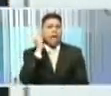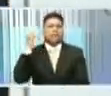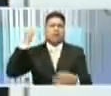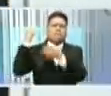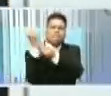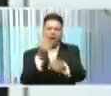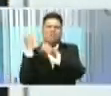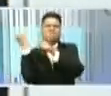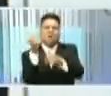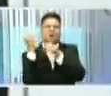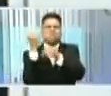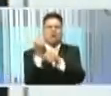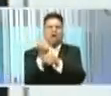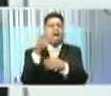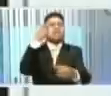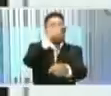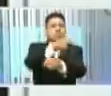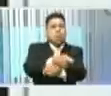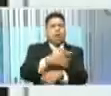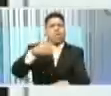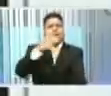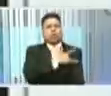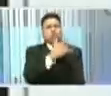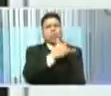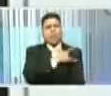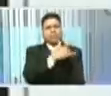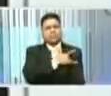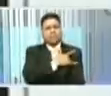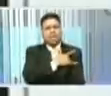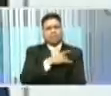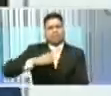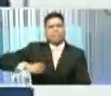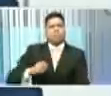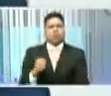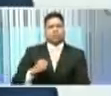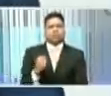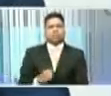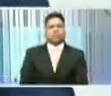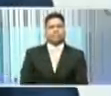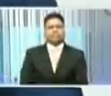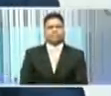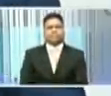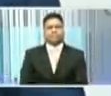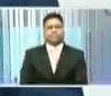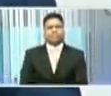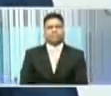República, graduadas en la Universidad Nacional Experimental de la Seguridad.